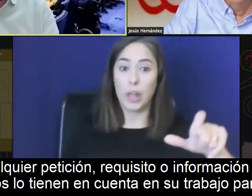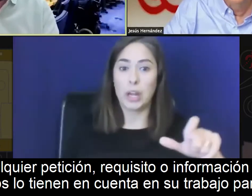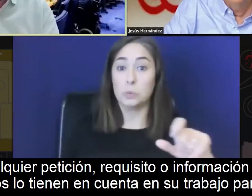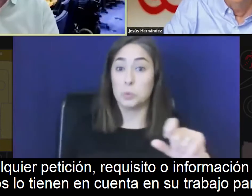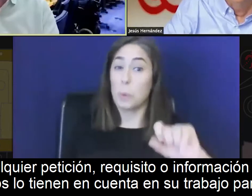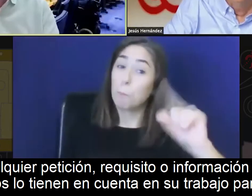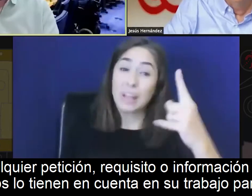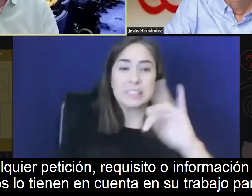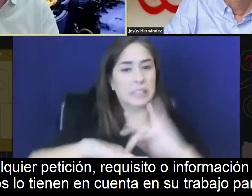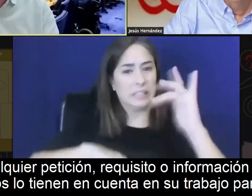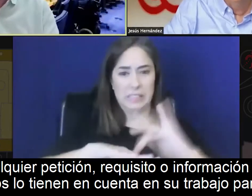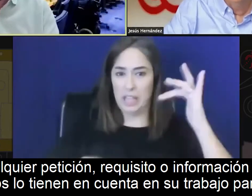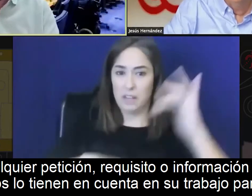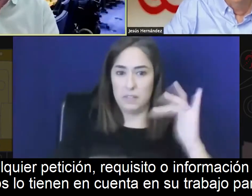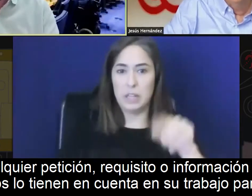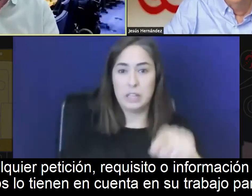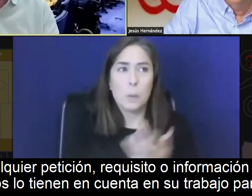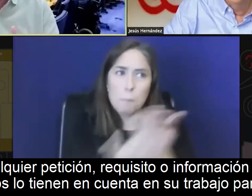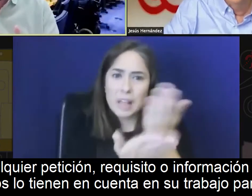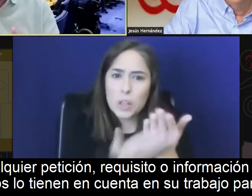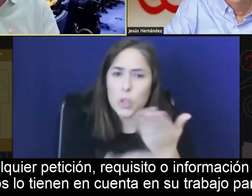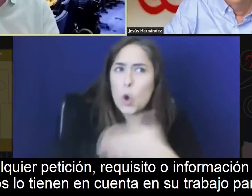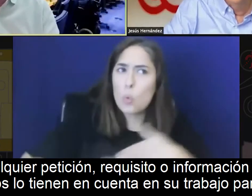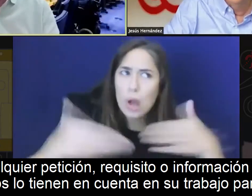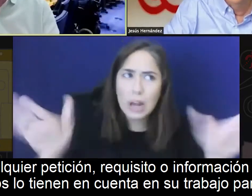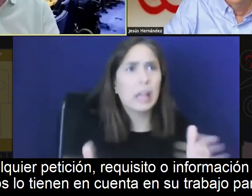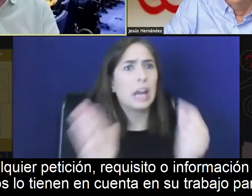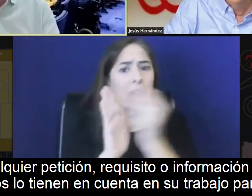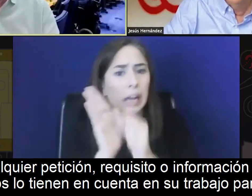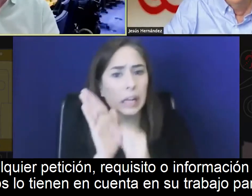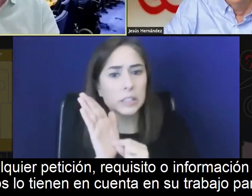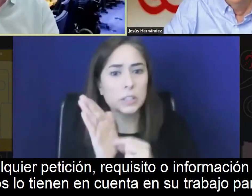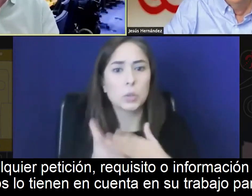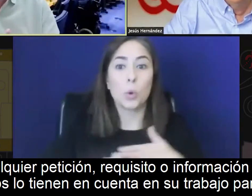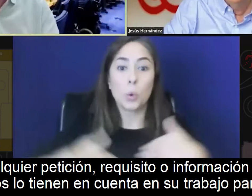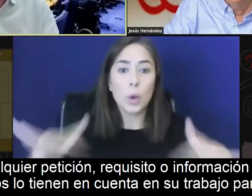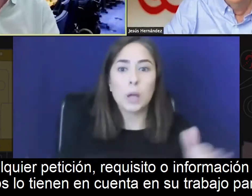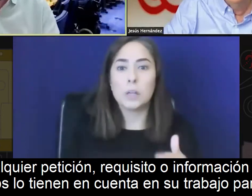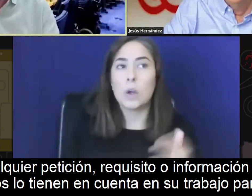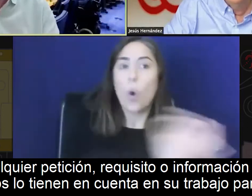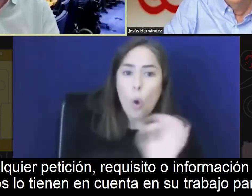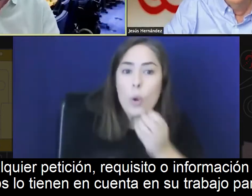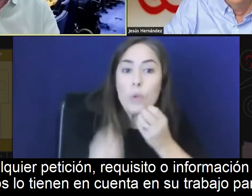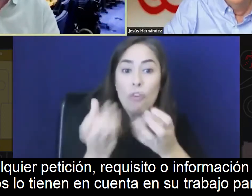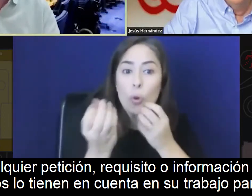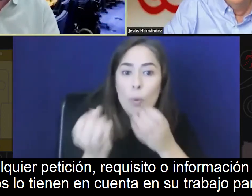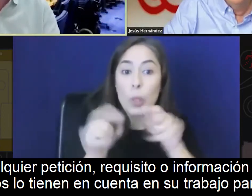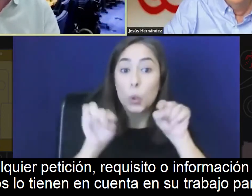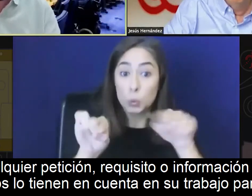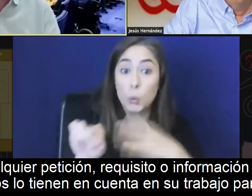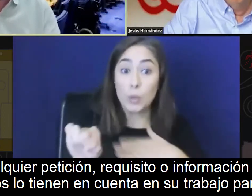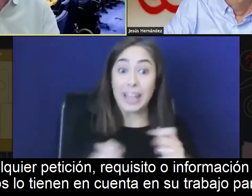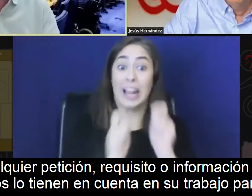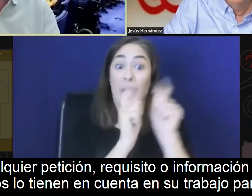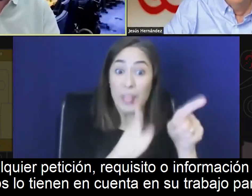sensibles a cualquier petición, requisito o información que tú quieras darles y ellos